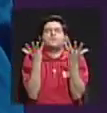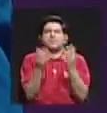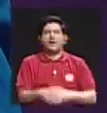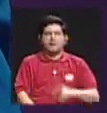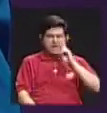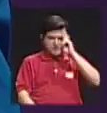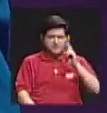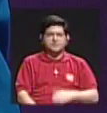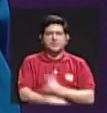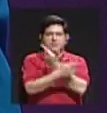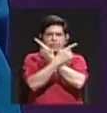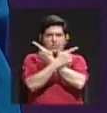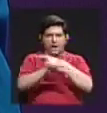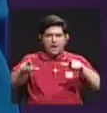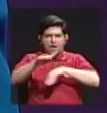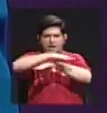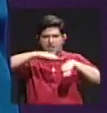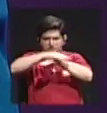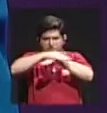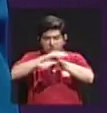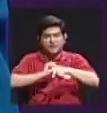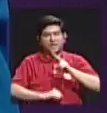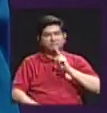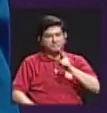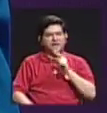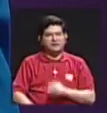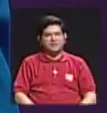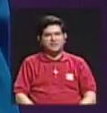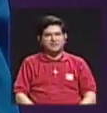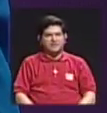las libertades fundamentales, lo cierto es que